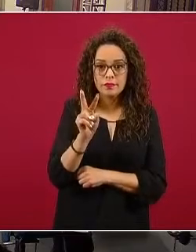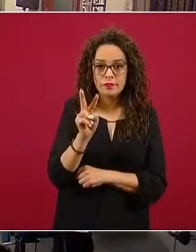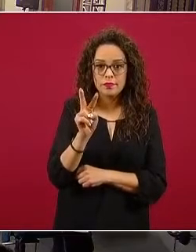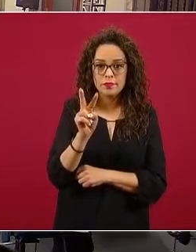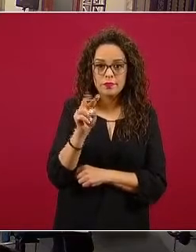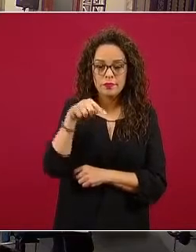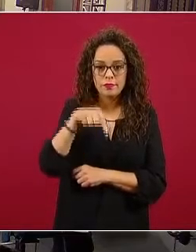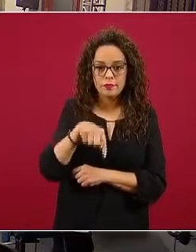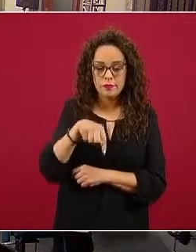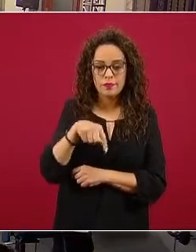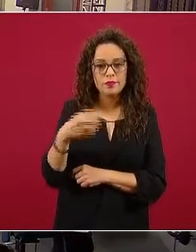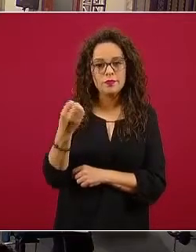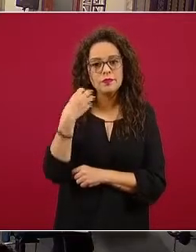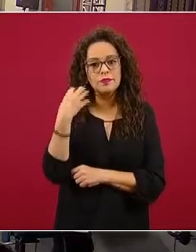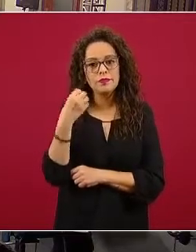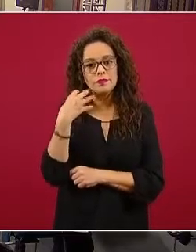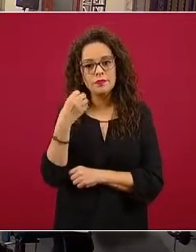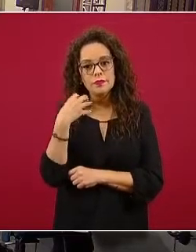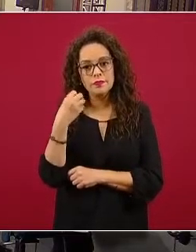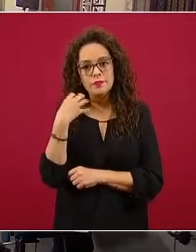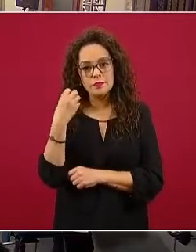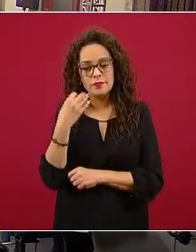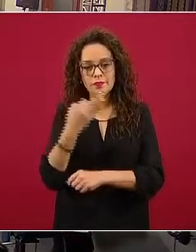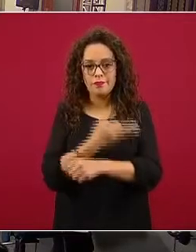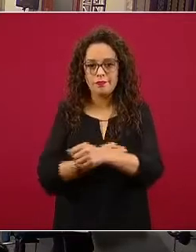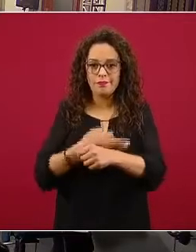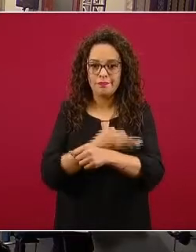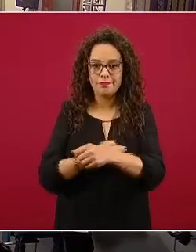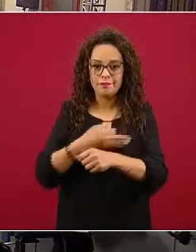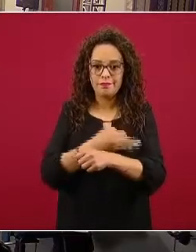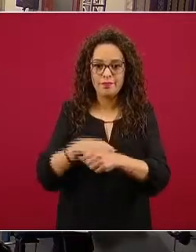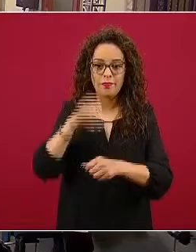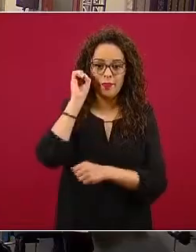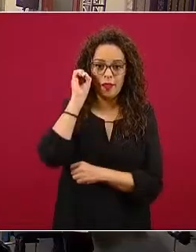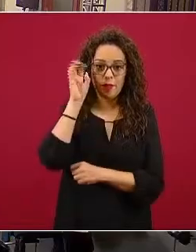estas conferencias de prensa vespertinas, precisamente